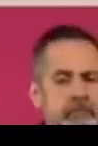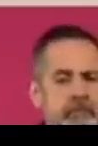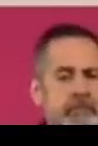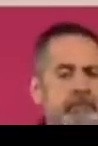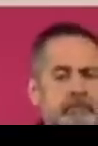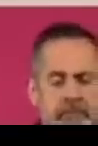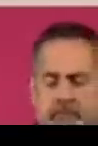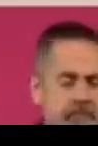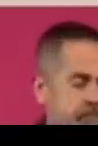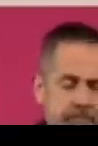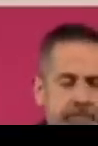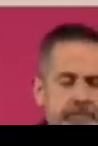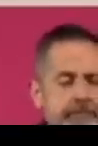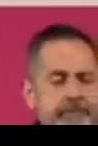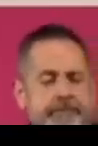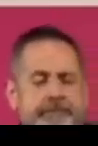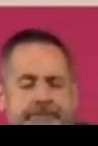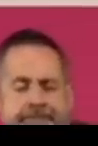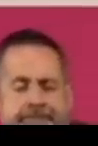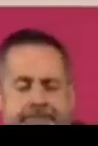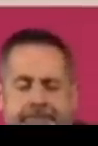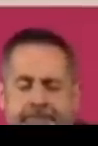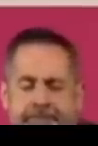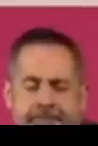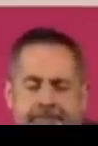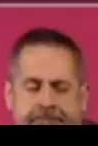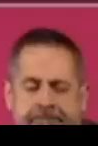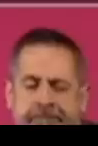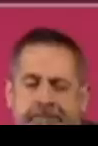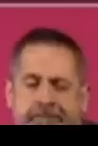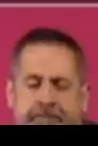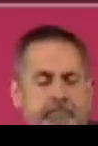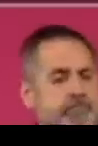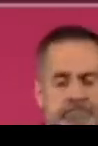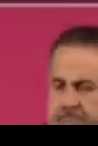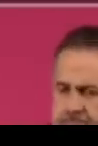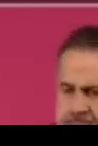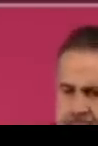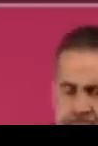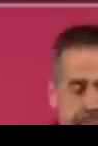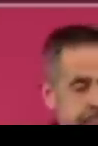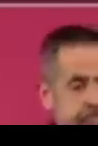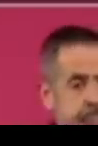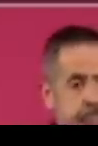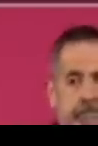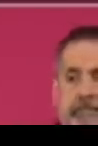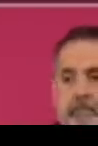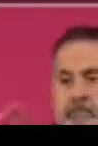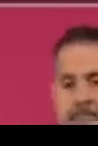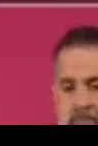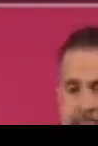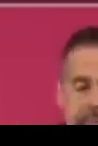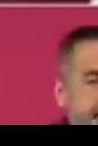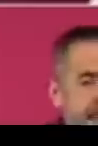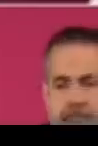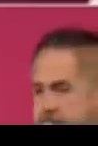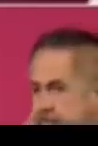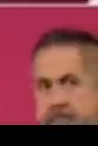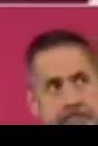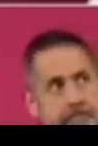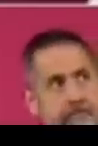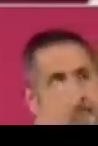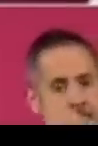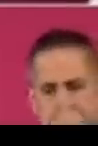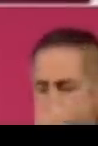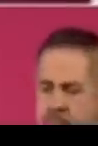no se permite el influyentismo ni el Gobierno Federal y en este caso en gobiernos estatales